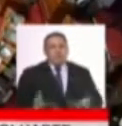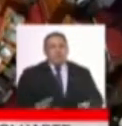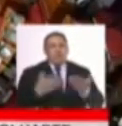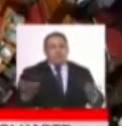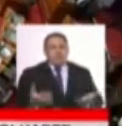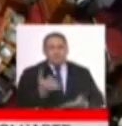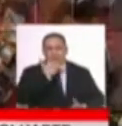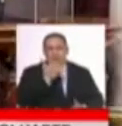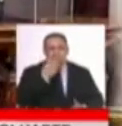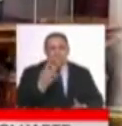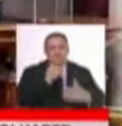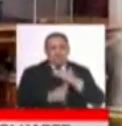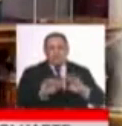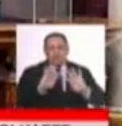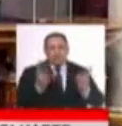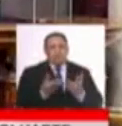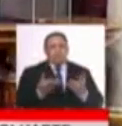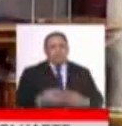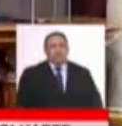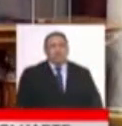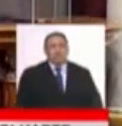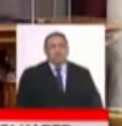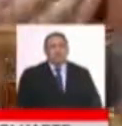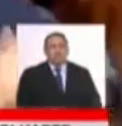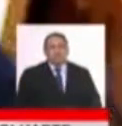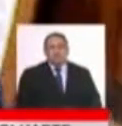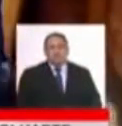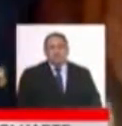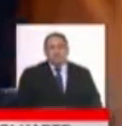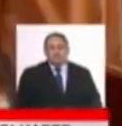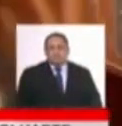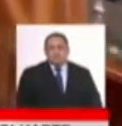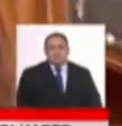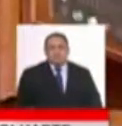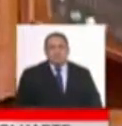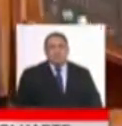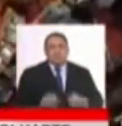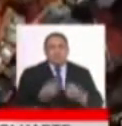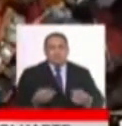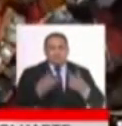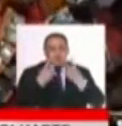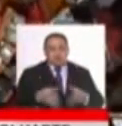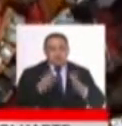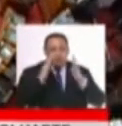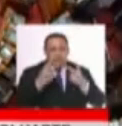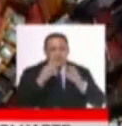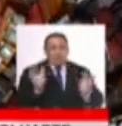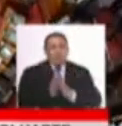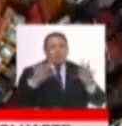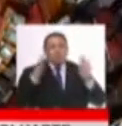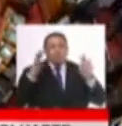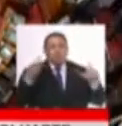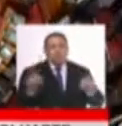por lo que podría haber sido algo mucho más largo, mucho más complejo, mucho más engorroso. Sí. Pero incluso en algún momento, Pati, no nos olvidemos que